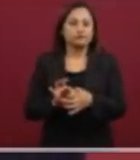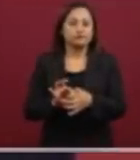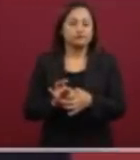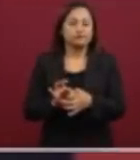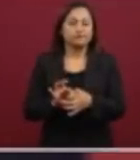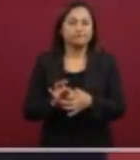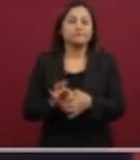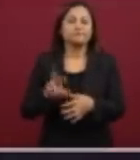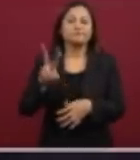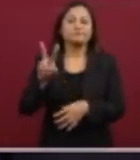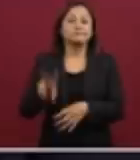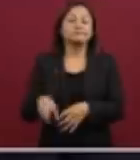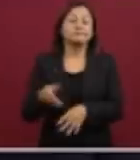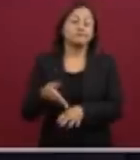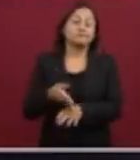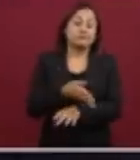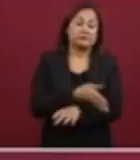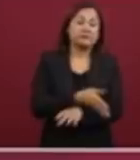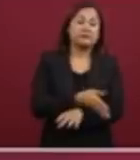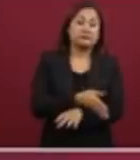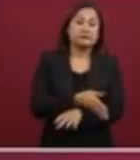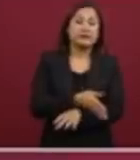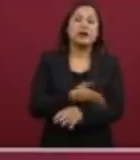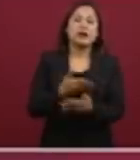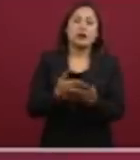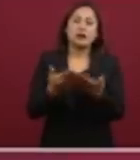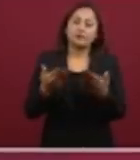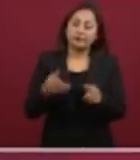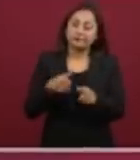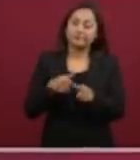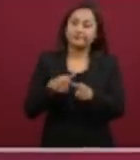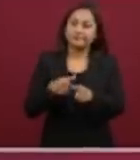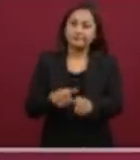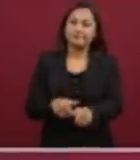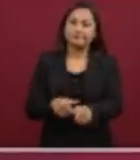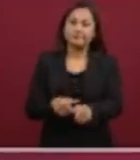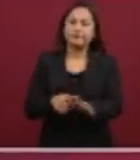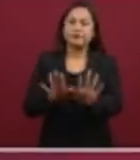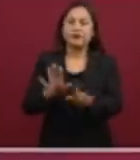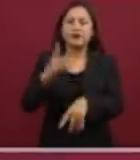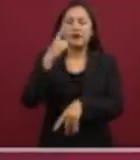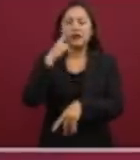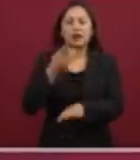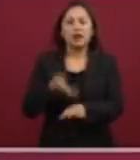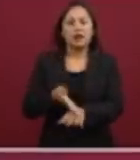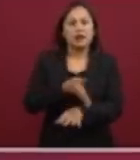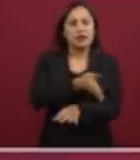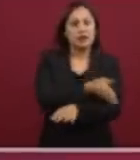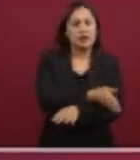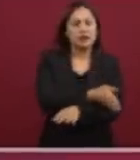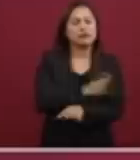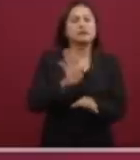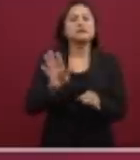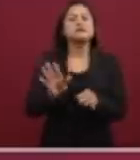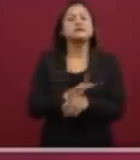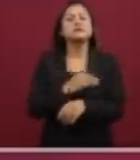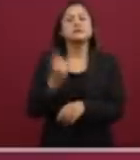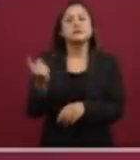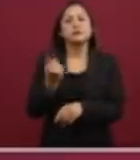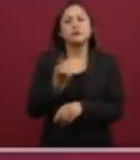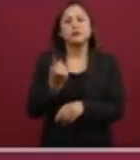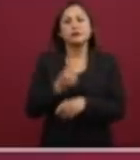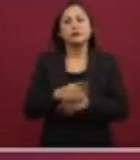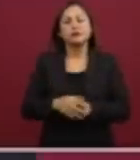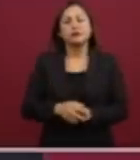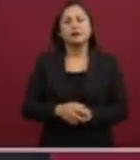existía y sigue existiendo. Digo existía porque creo que